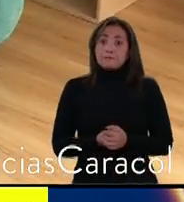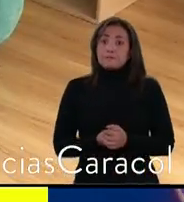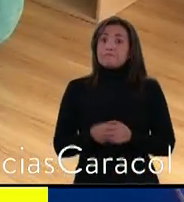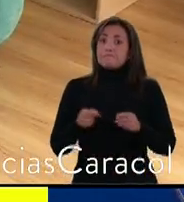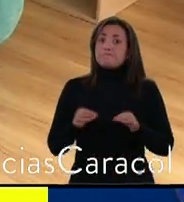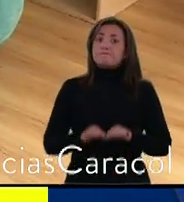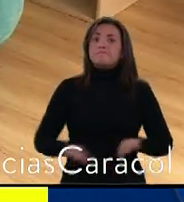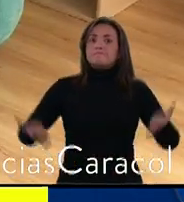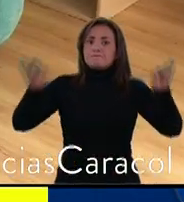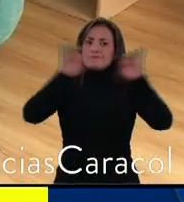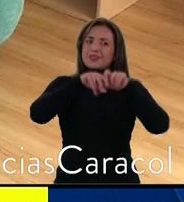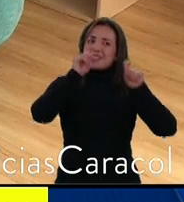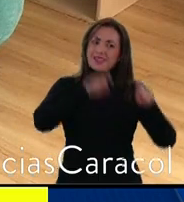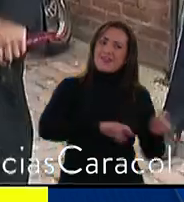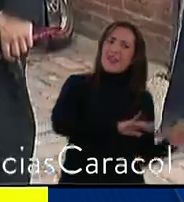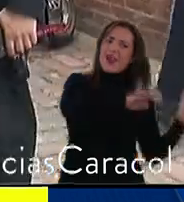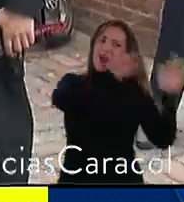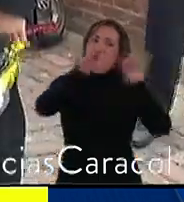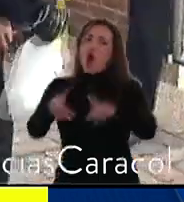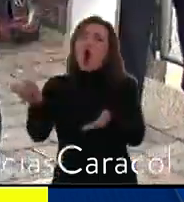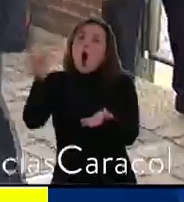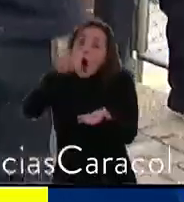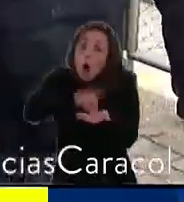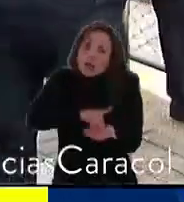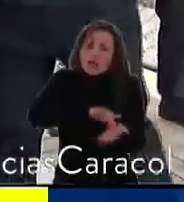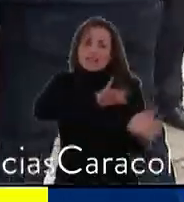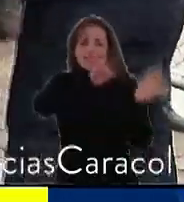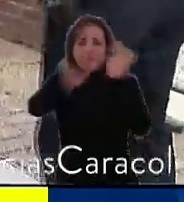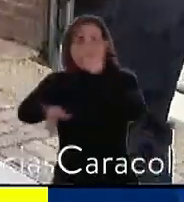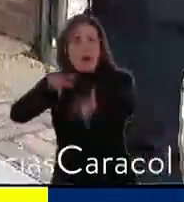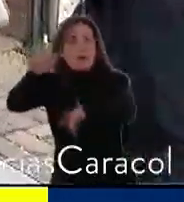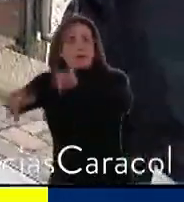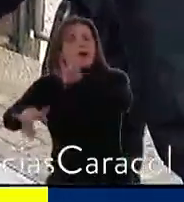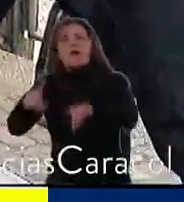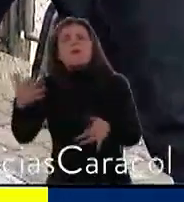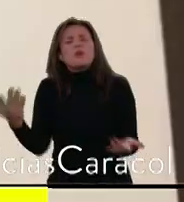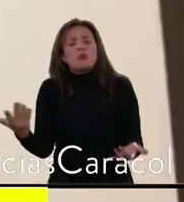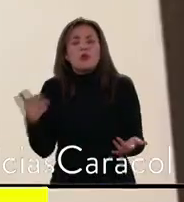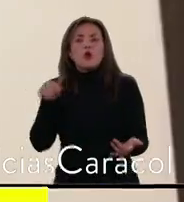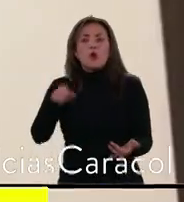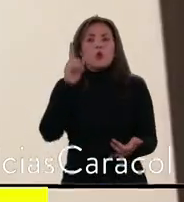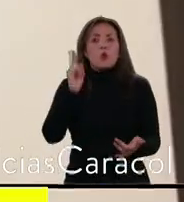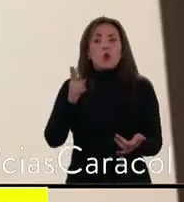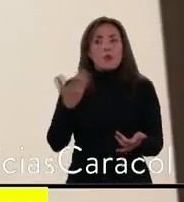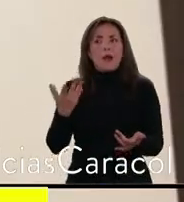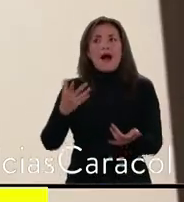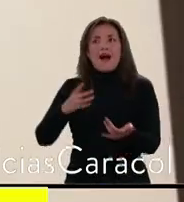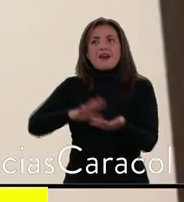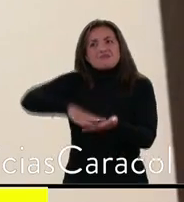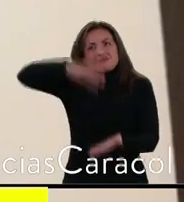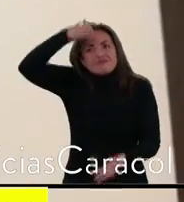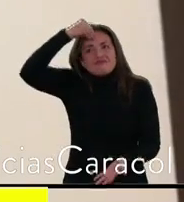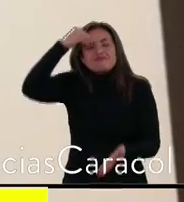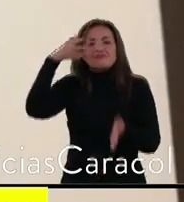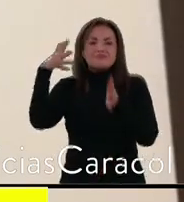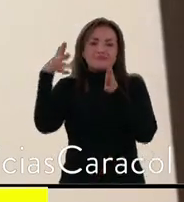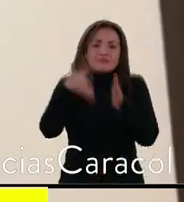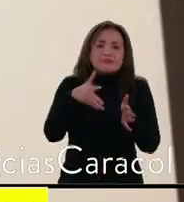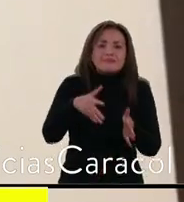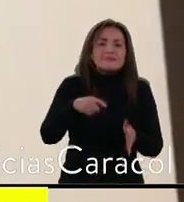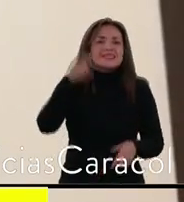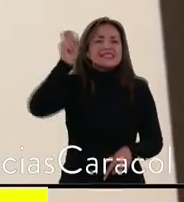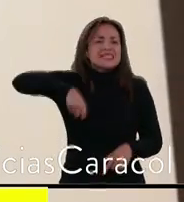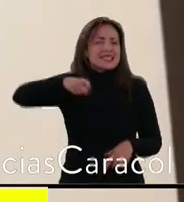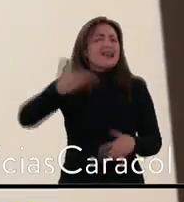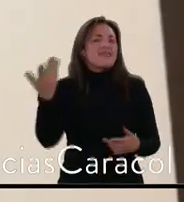a la presencialidad, toda vez que el proceso de enseñanza-aprendizaje requiere una parte práctica fundamental